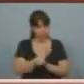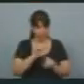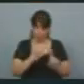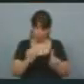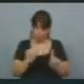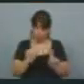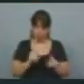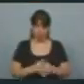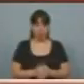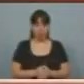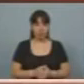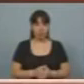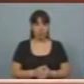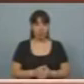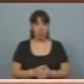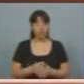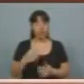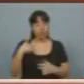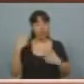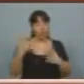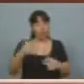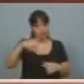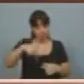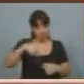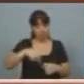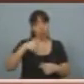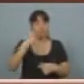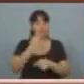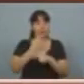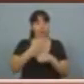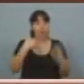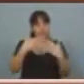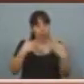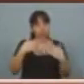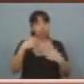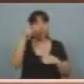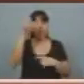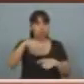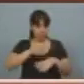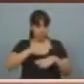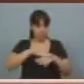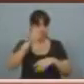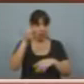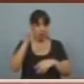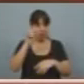¿estás ahí? ¿Cómo? No entiendo. Lo que sí te puedo decir ahora, que después hablando con gente de Los Arcos, nos contaron